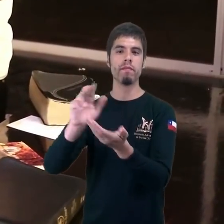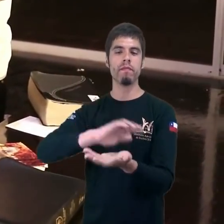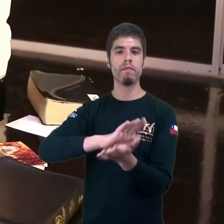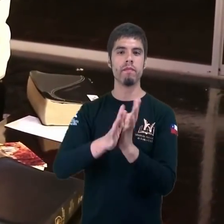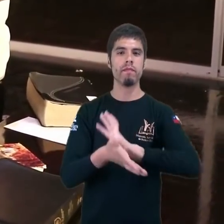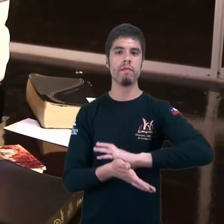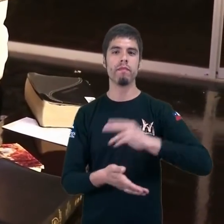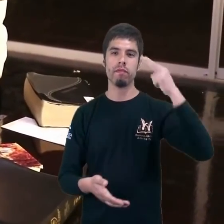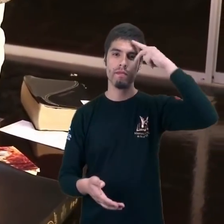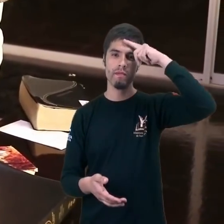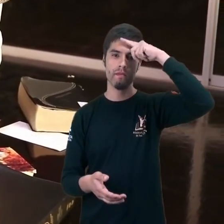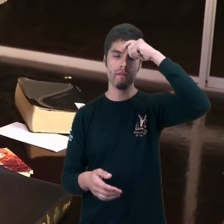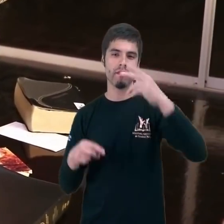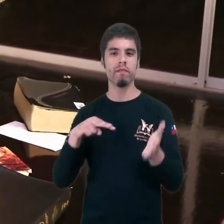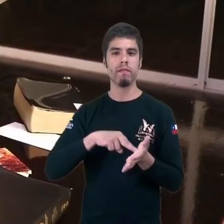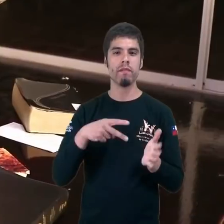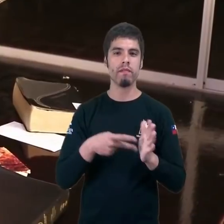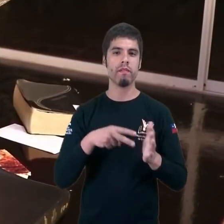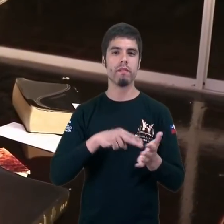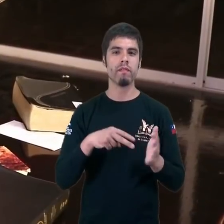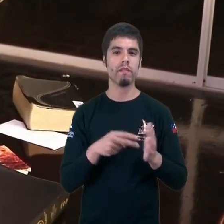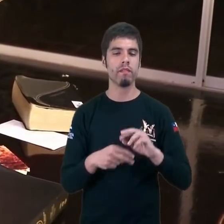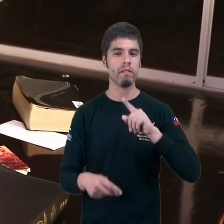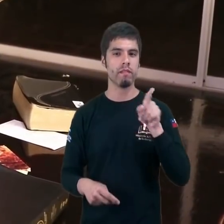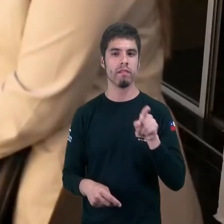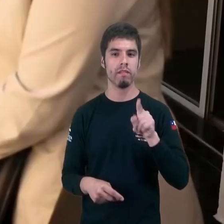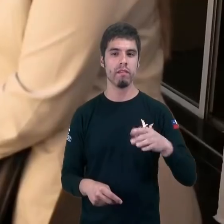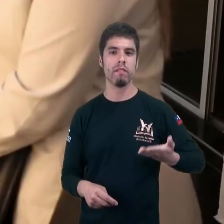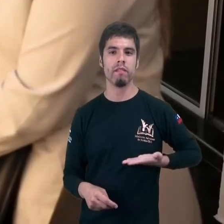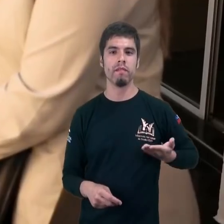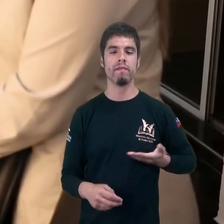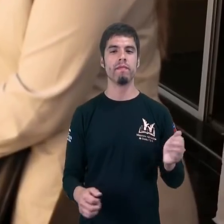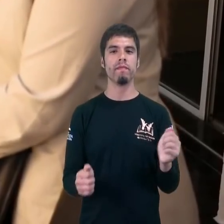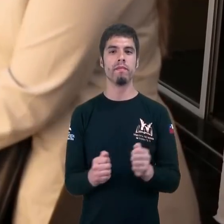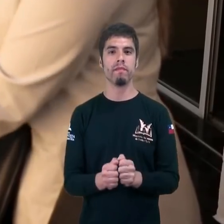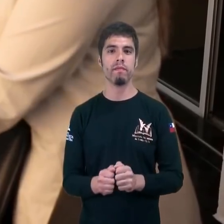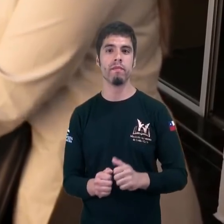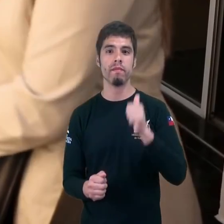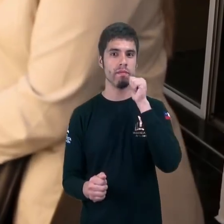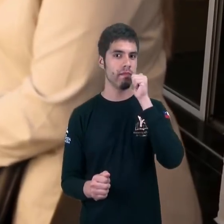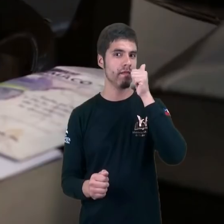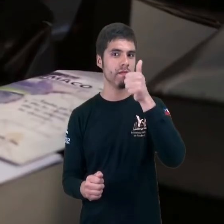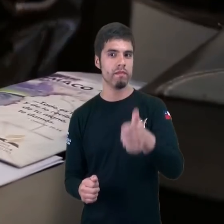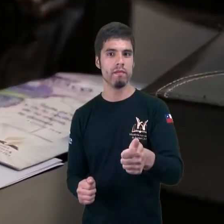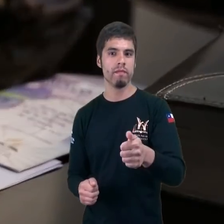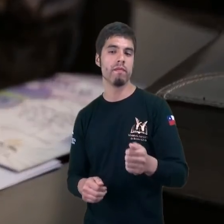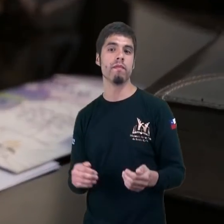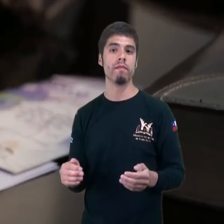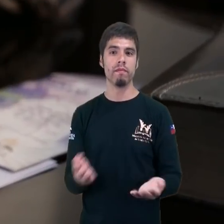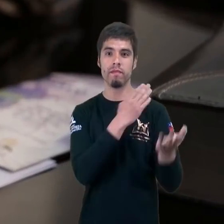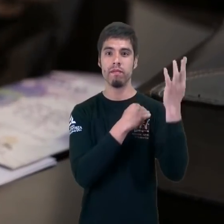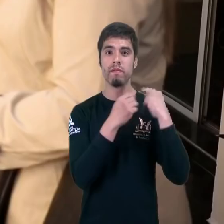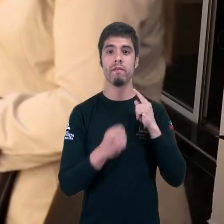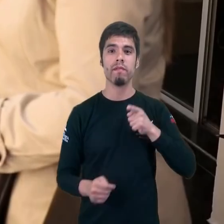todas las dificultades por las cuales se estaban pasando. A la mañana siguiente, antes de